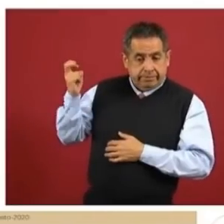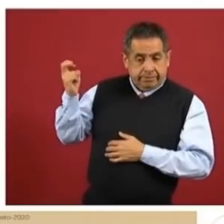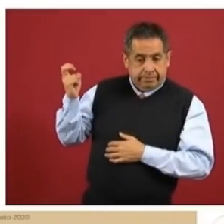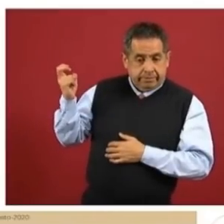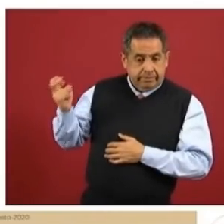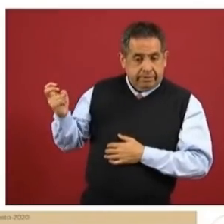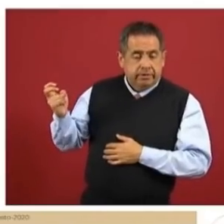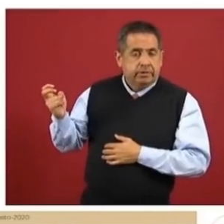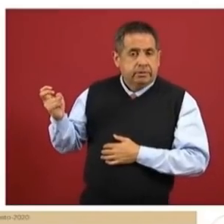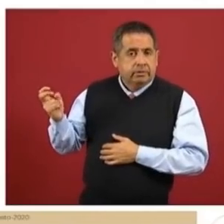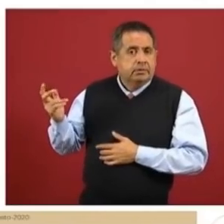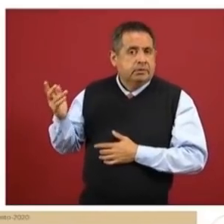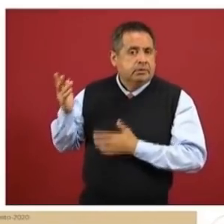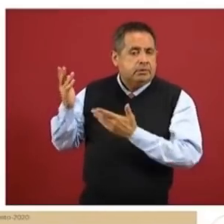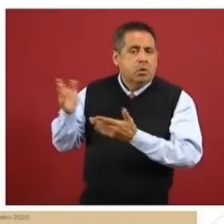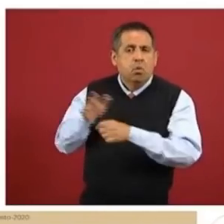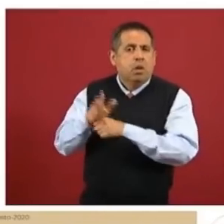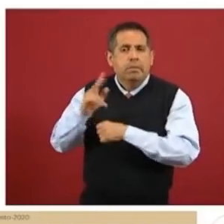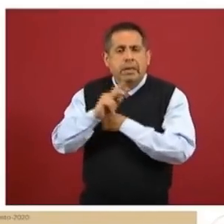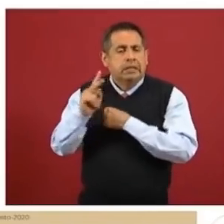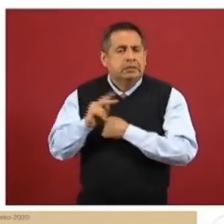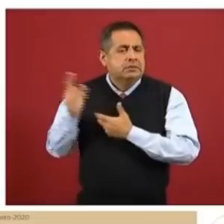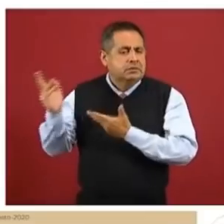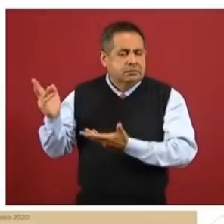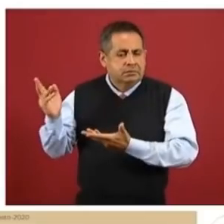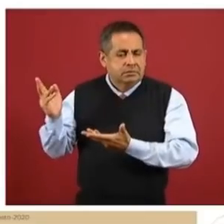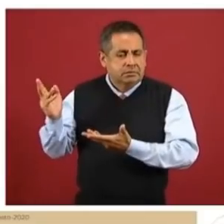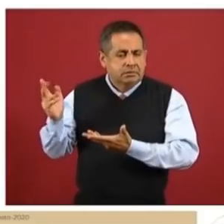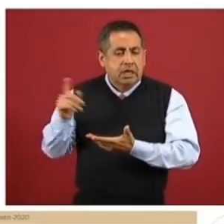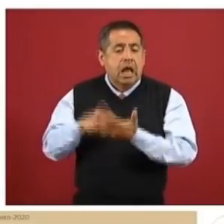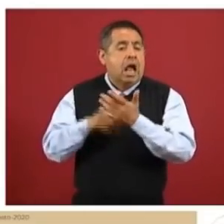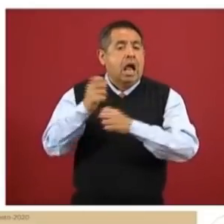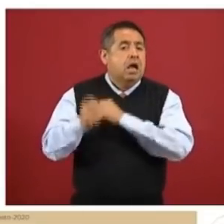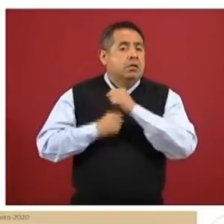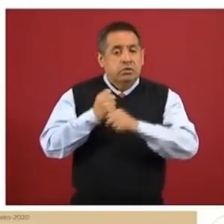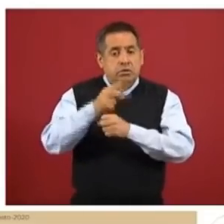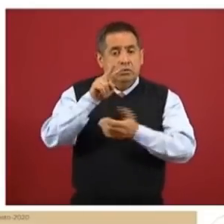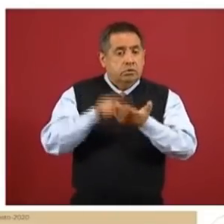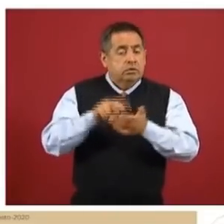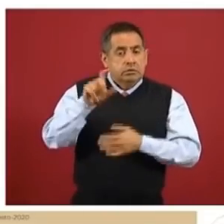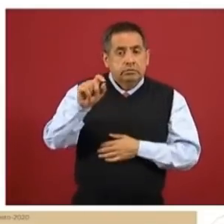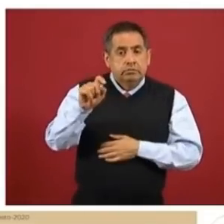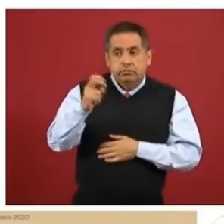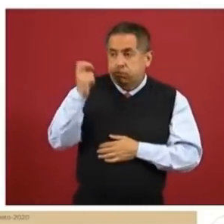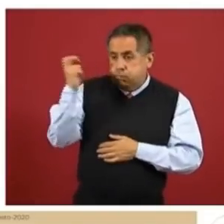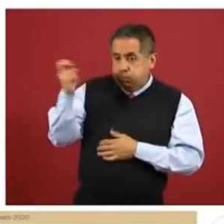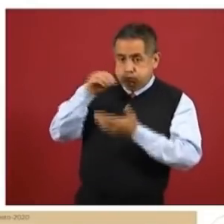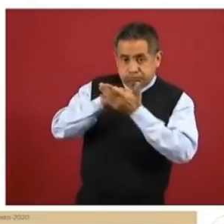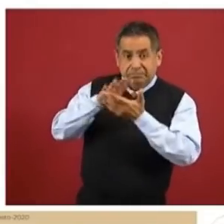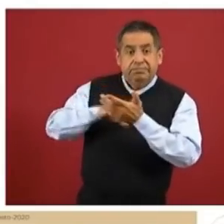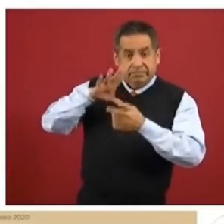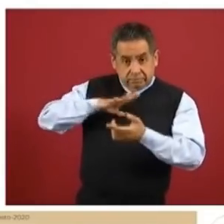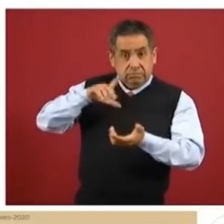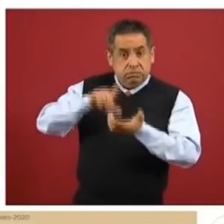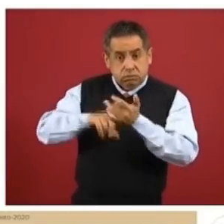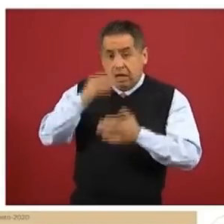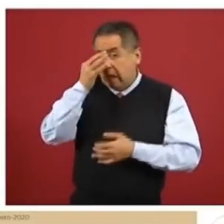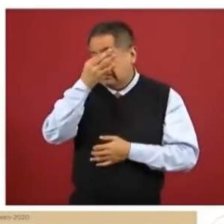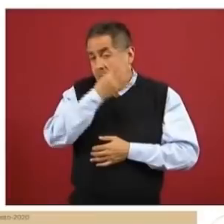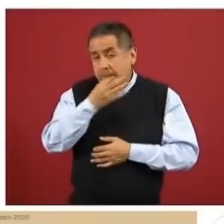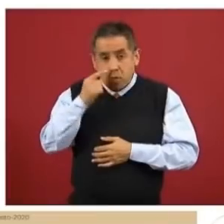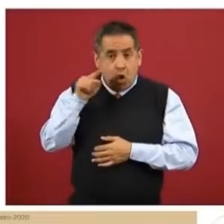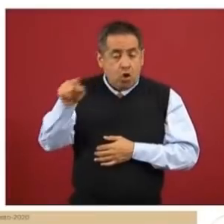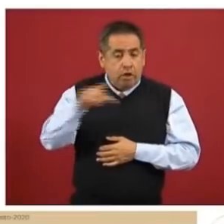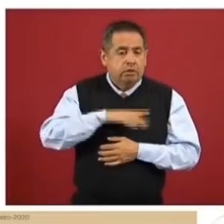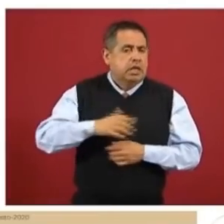las banderas, ¿verdad?, los países que en el año 2020 se ha registrado que han presentado casos de sarampión.